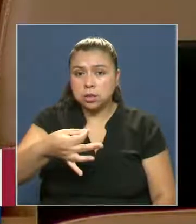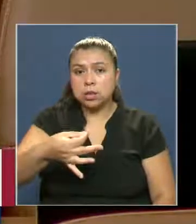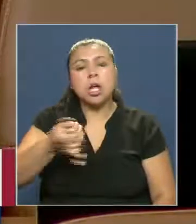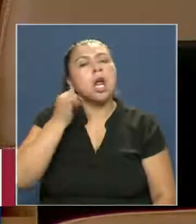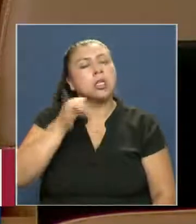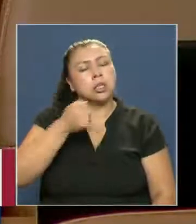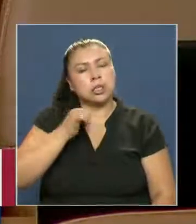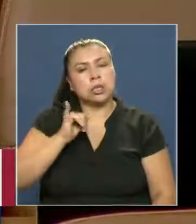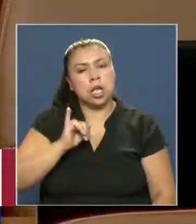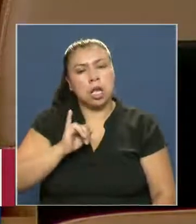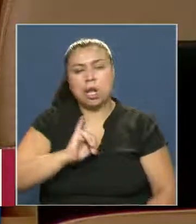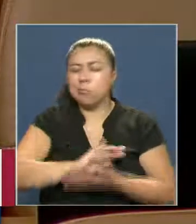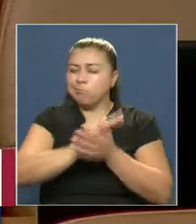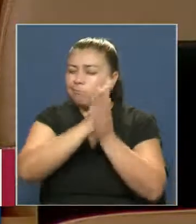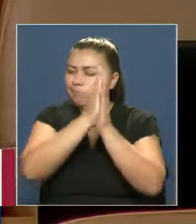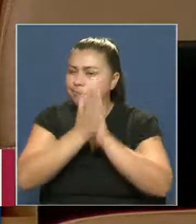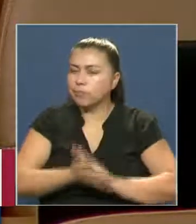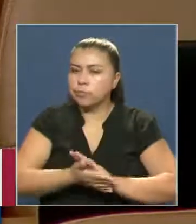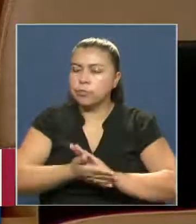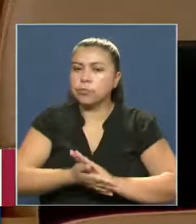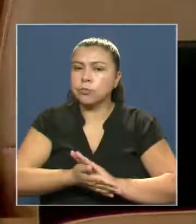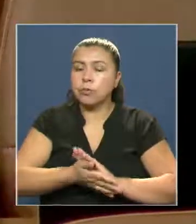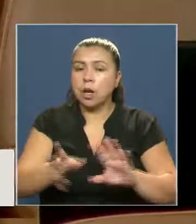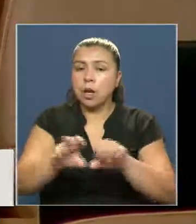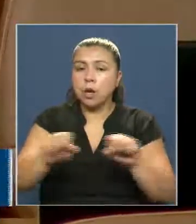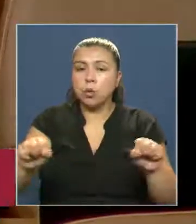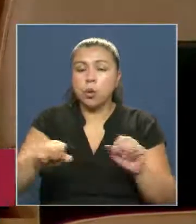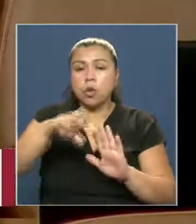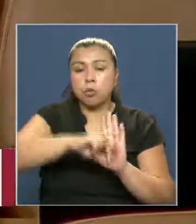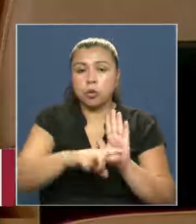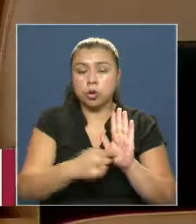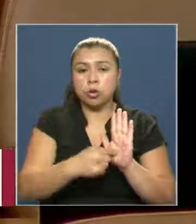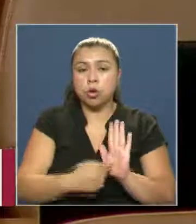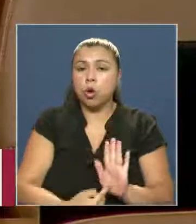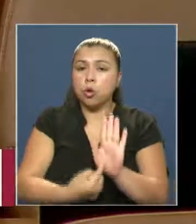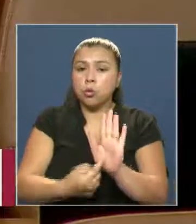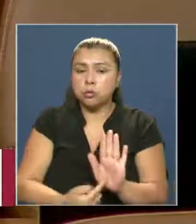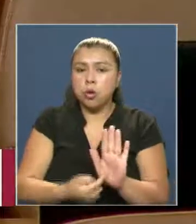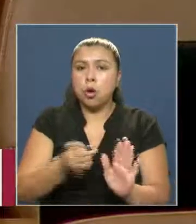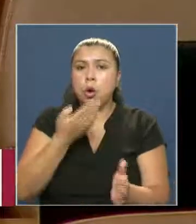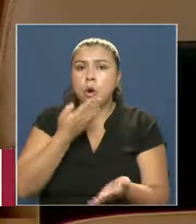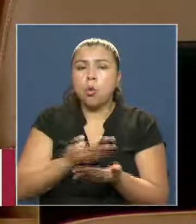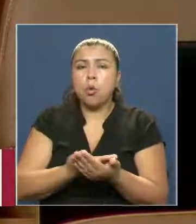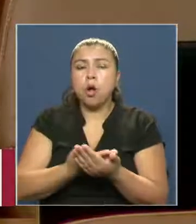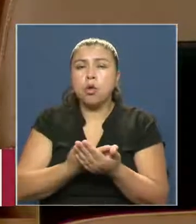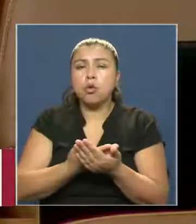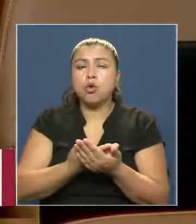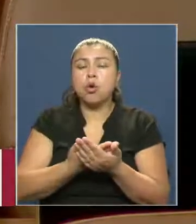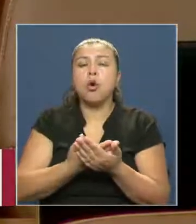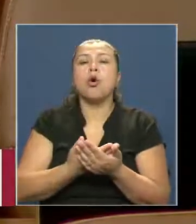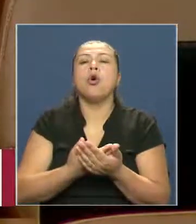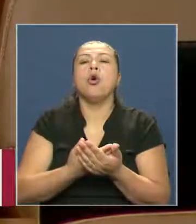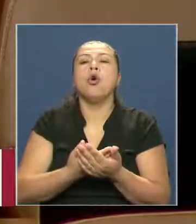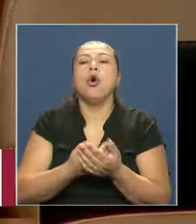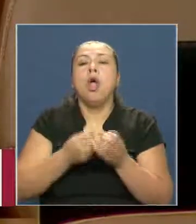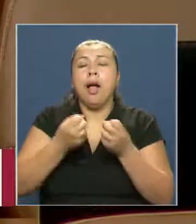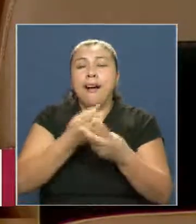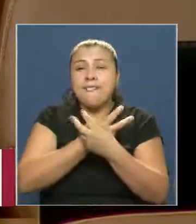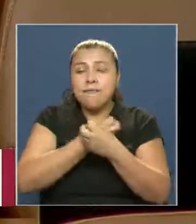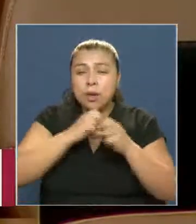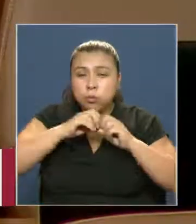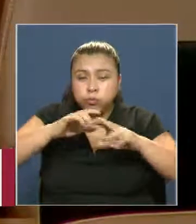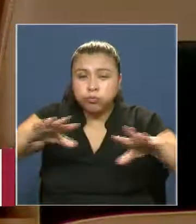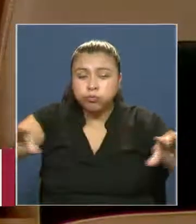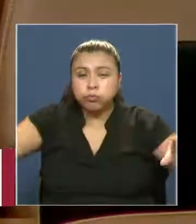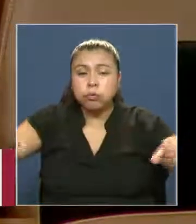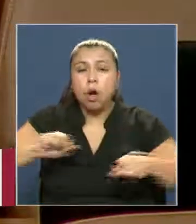acuerdo en el proyecto que hoy día se presenta. Cuando hay un caso de una epidemia o pandemia o catástrofe que